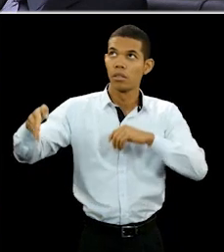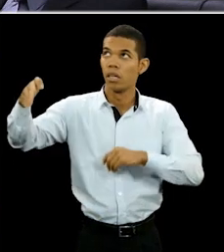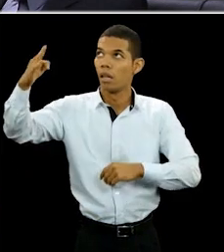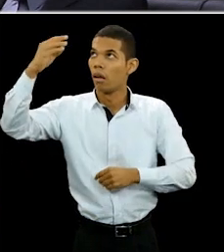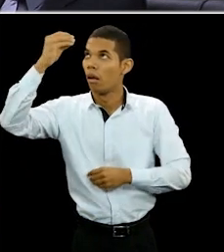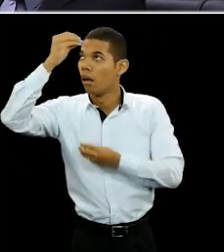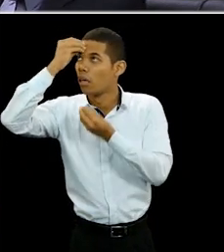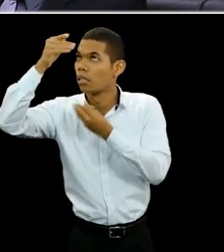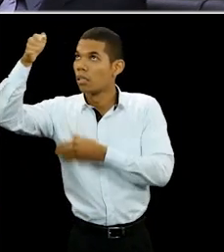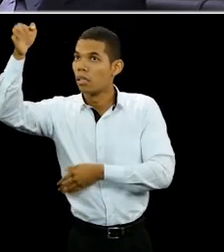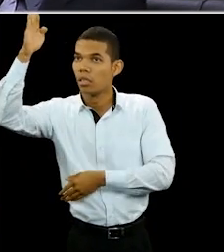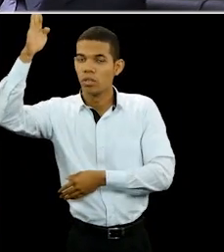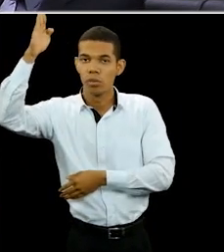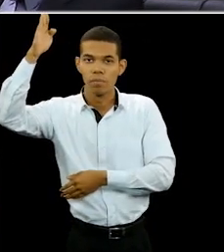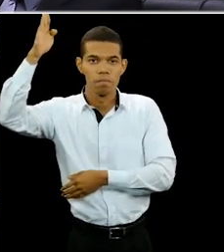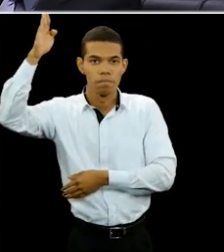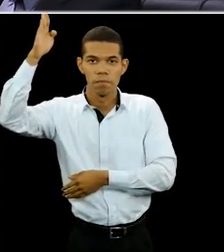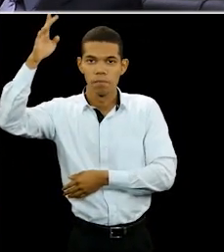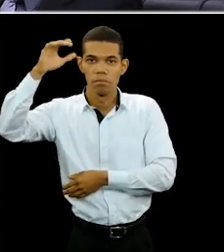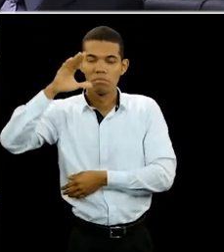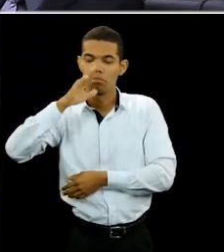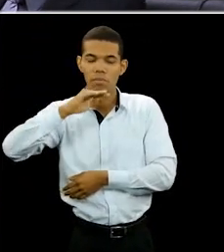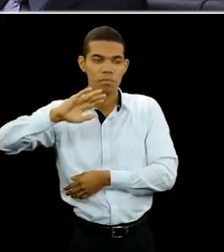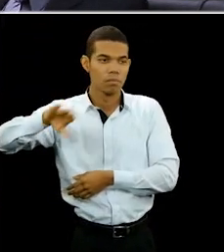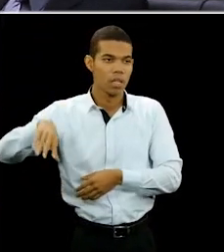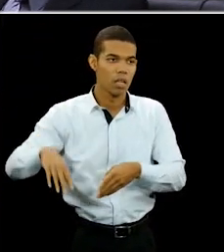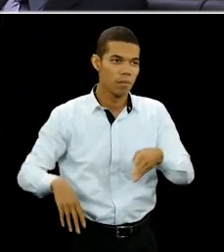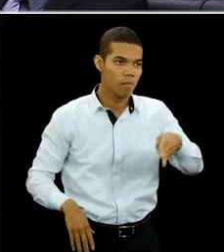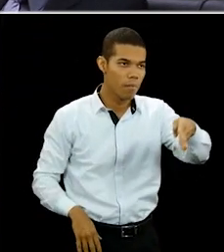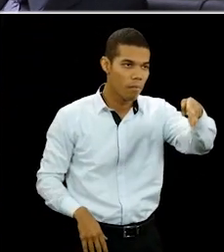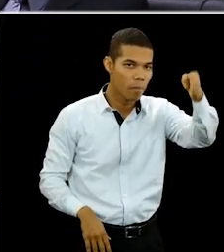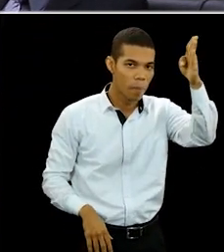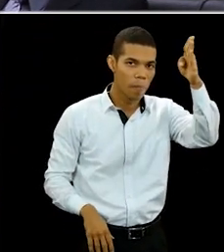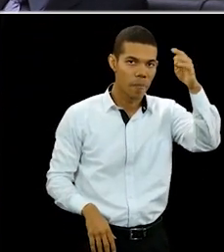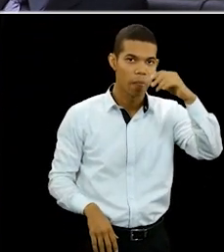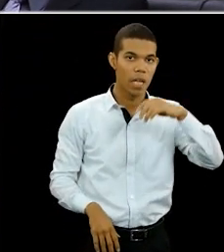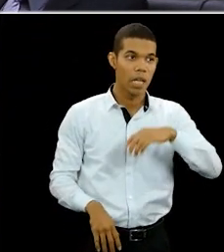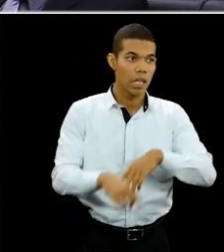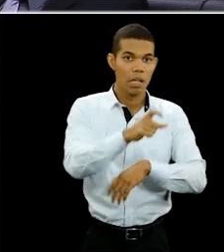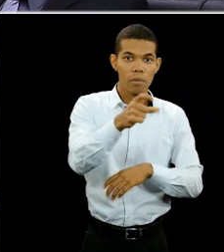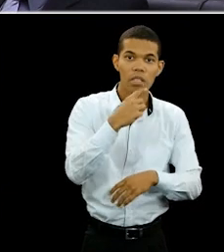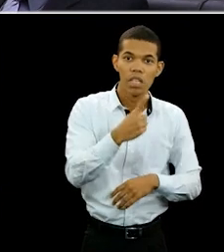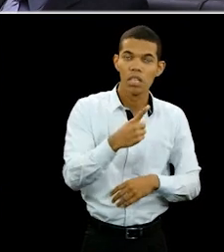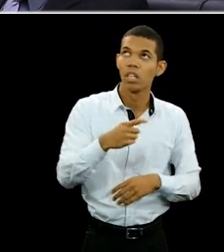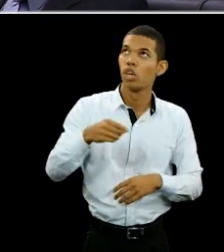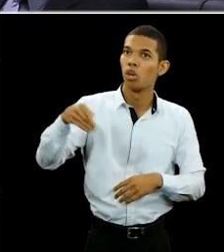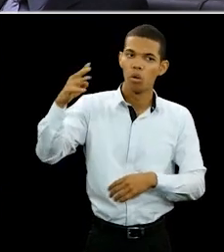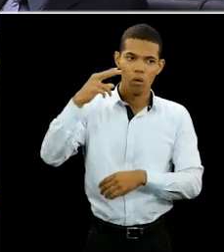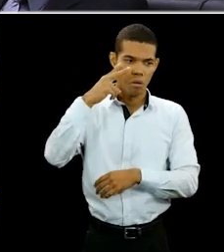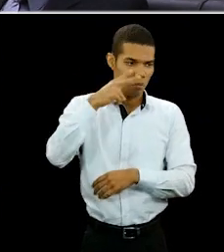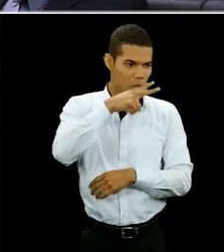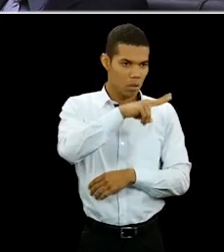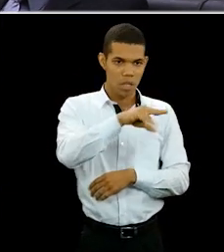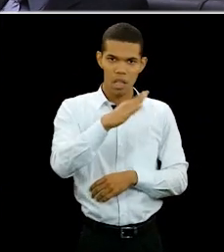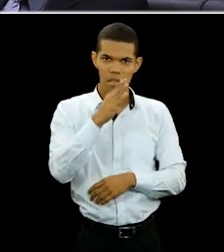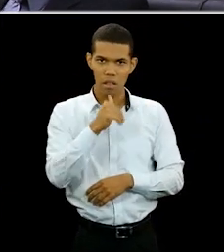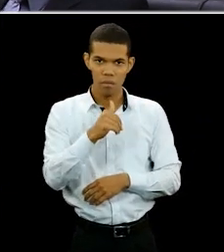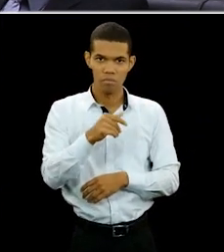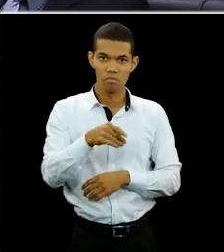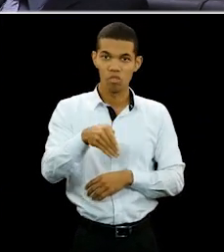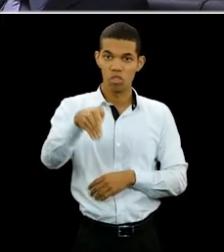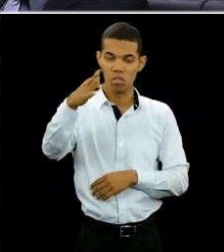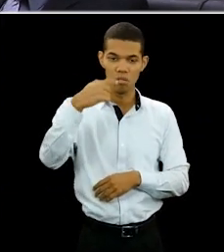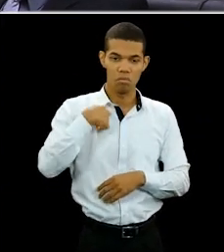formulación del verso número 12 no nos ve Jehová Jehová nos ha